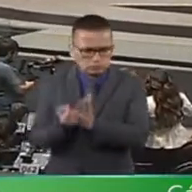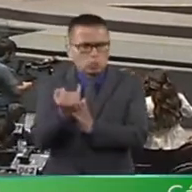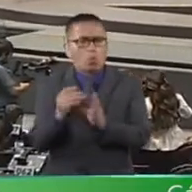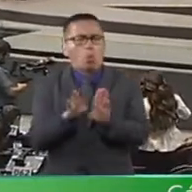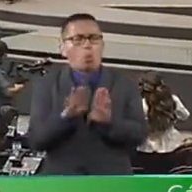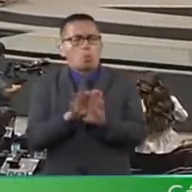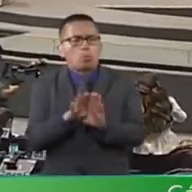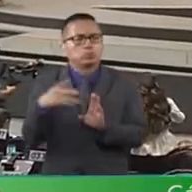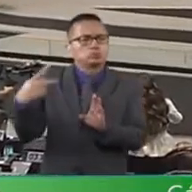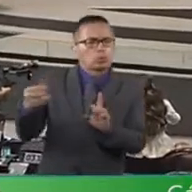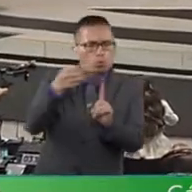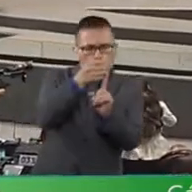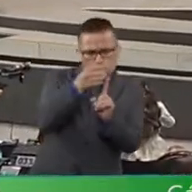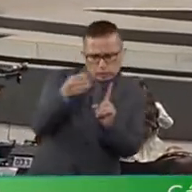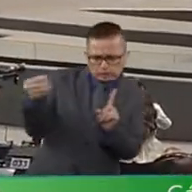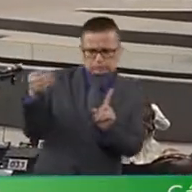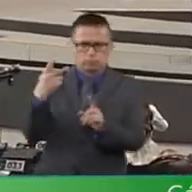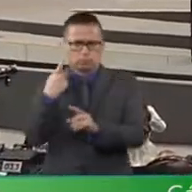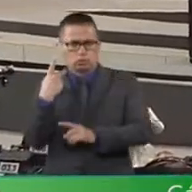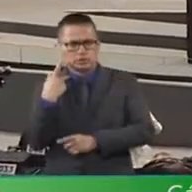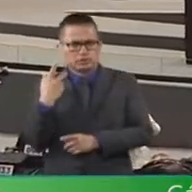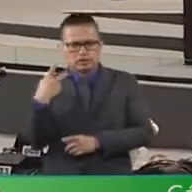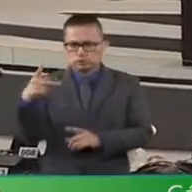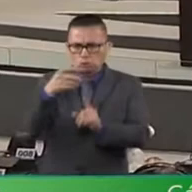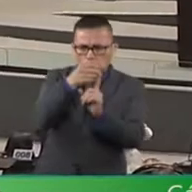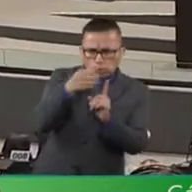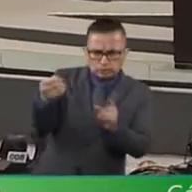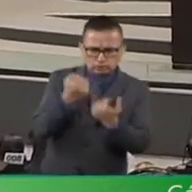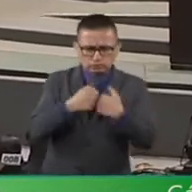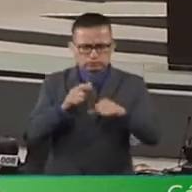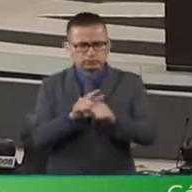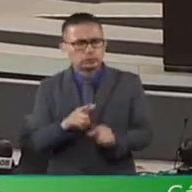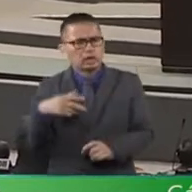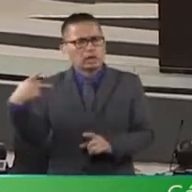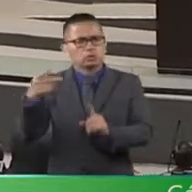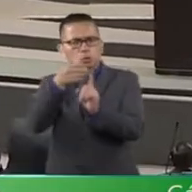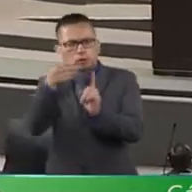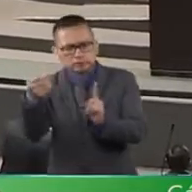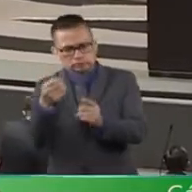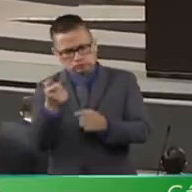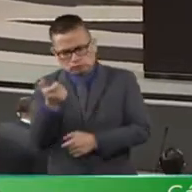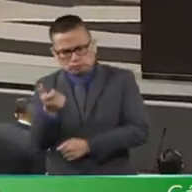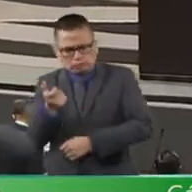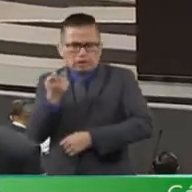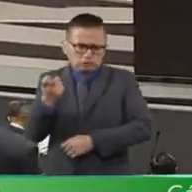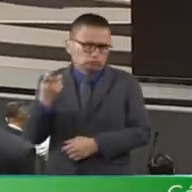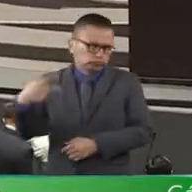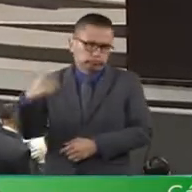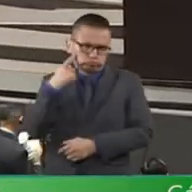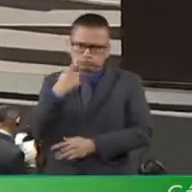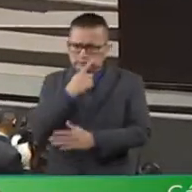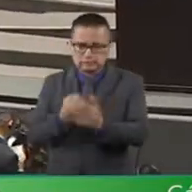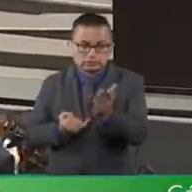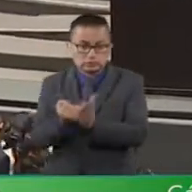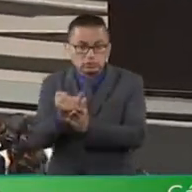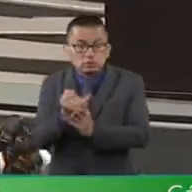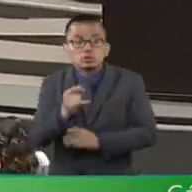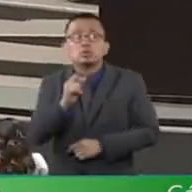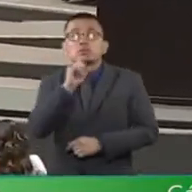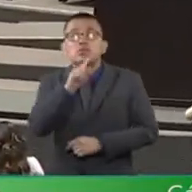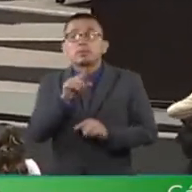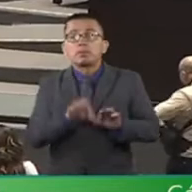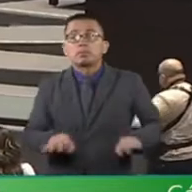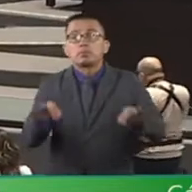social económica y lo que es más importante permitió que las decisiones transcendentales